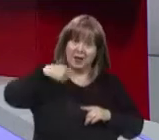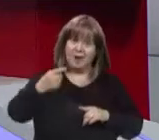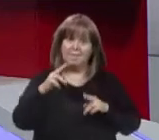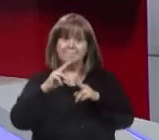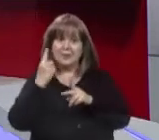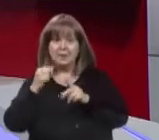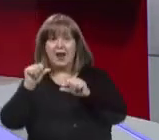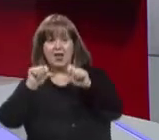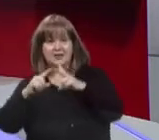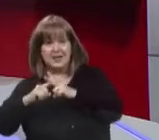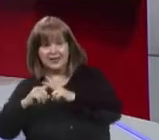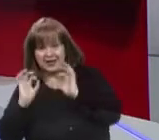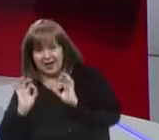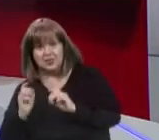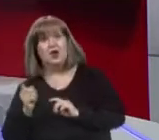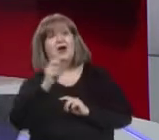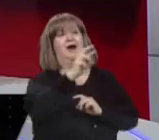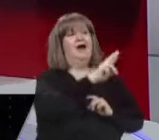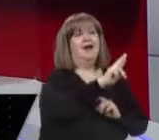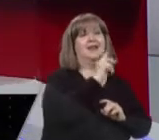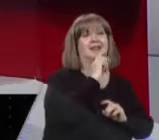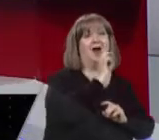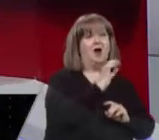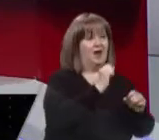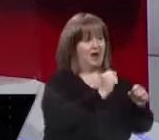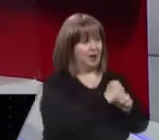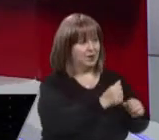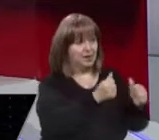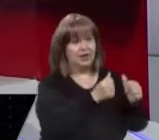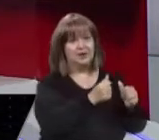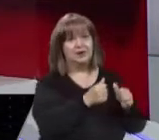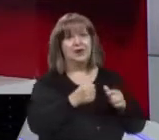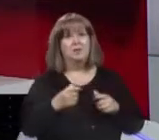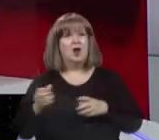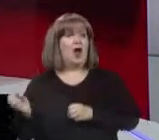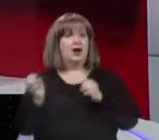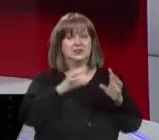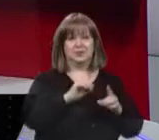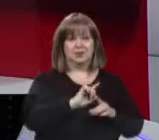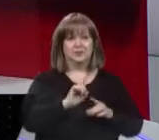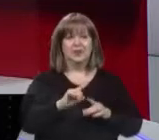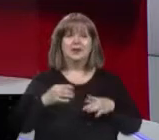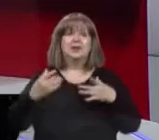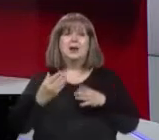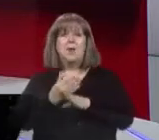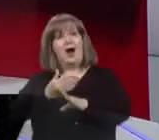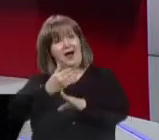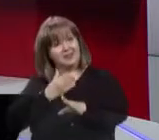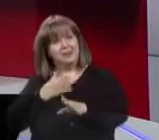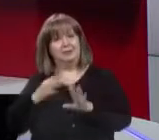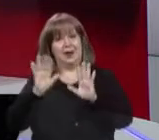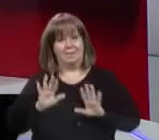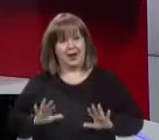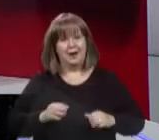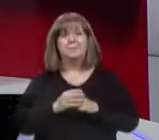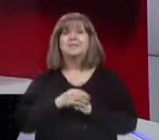un importante valor. Sí, un importante valor, pero bueno, hay necesario que igual. Por supuesto, hay que hacerlo y determina la seguridad de nuestros vehículos en las calles. Está